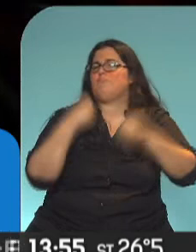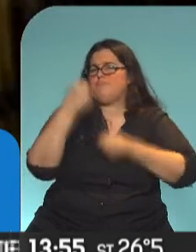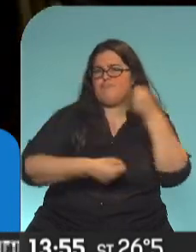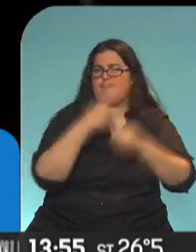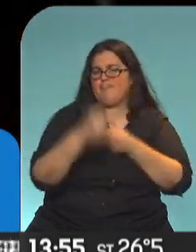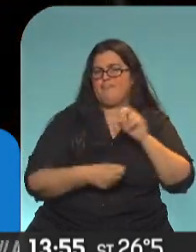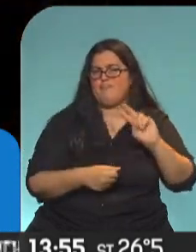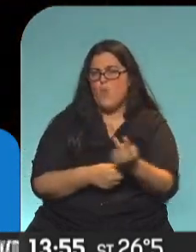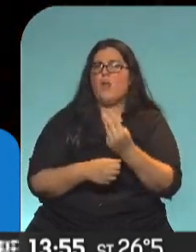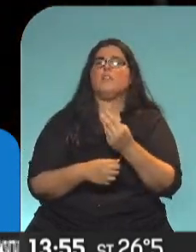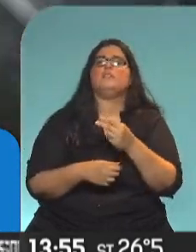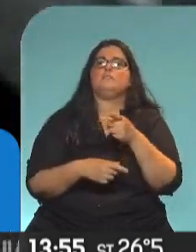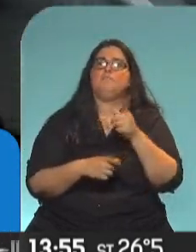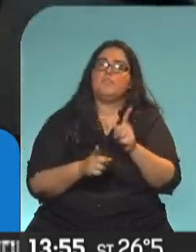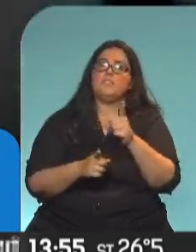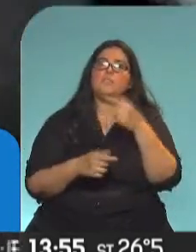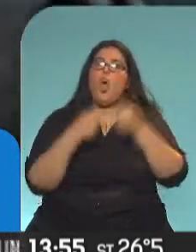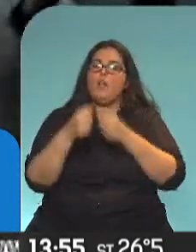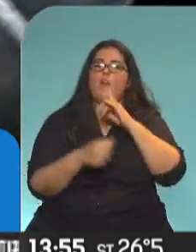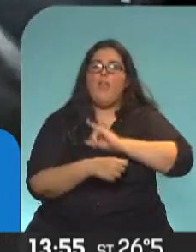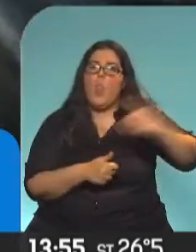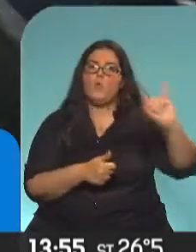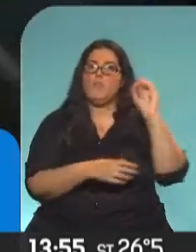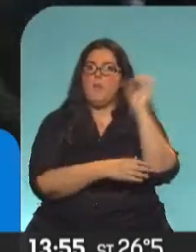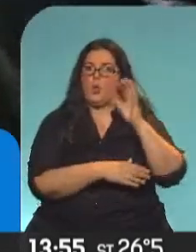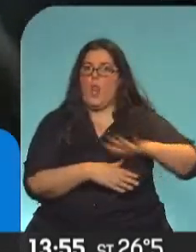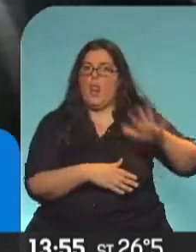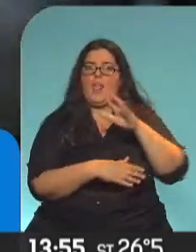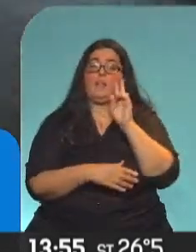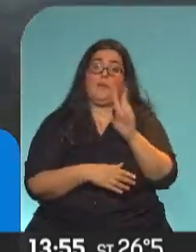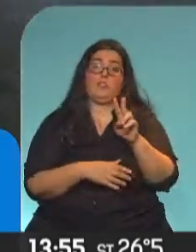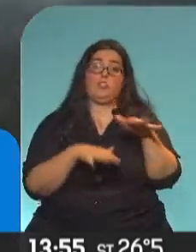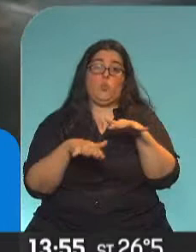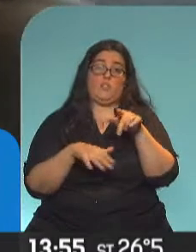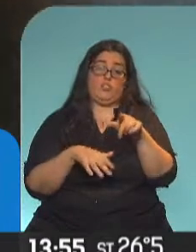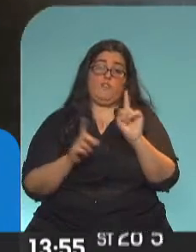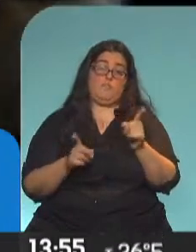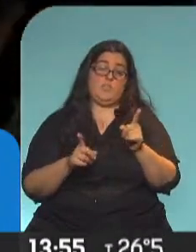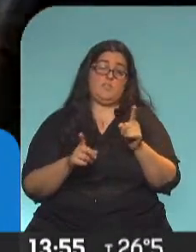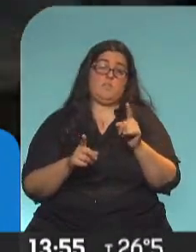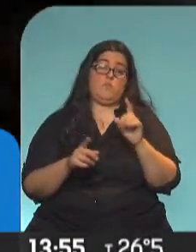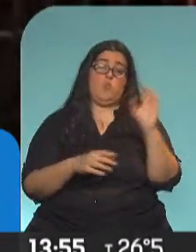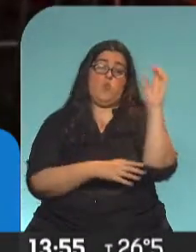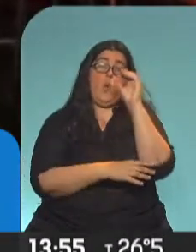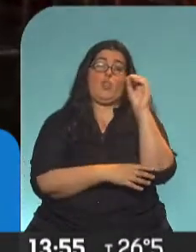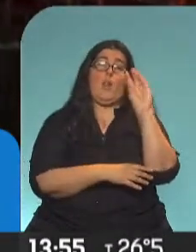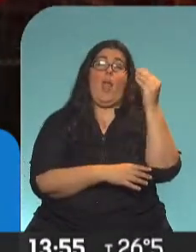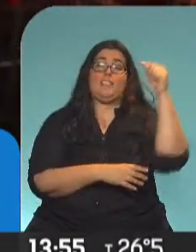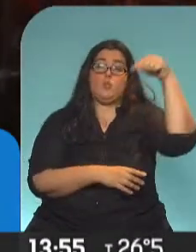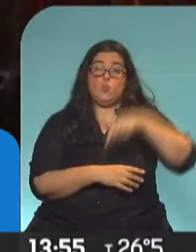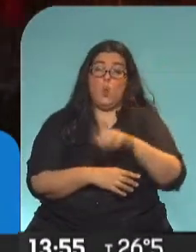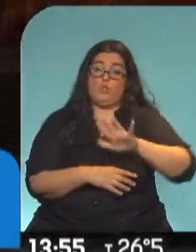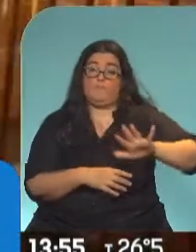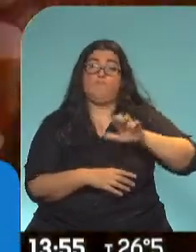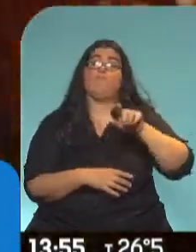fue denunciada en Porto Alegre, y estamos viendo lo que ocurrió en esta ciudad del sur de Brasil,